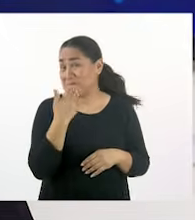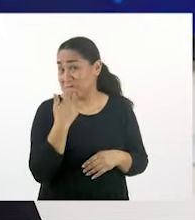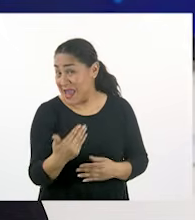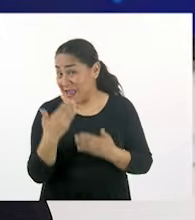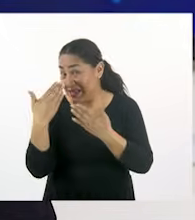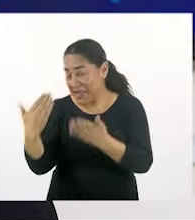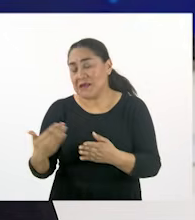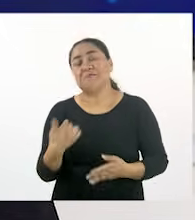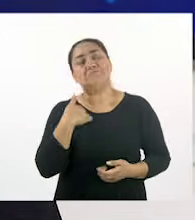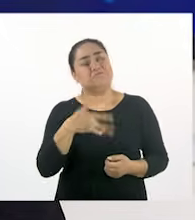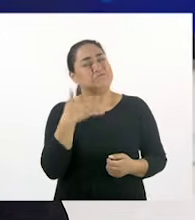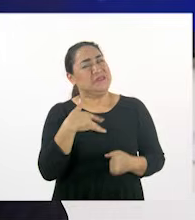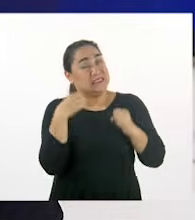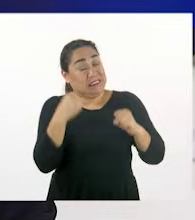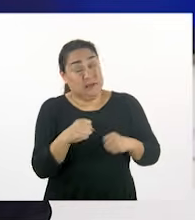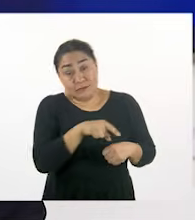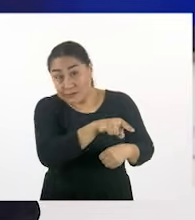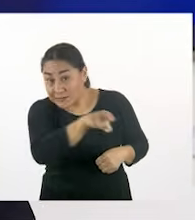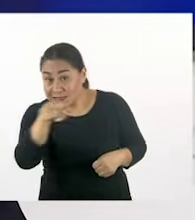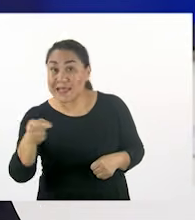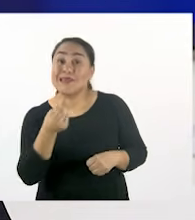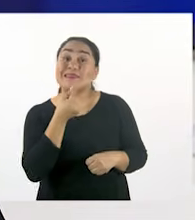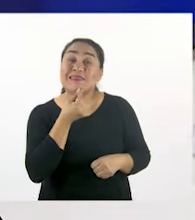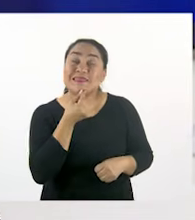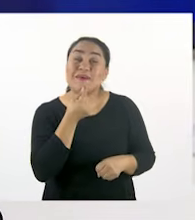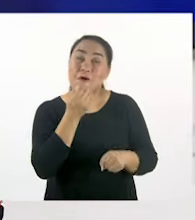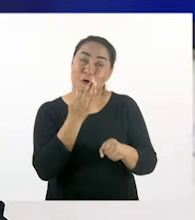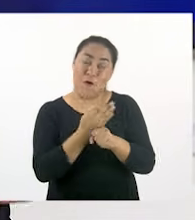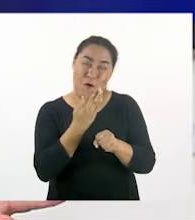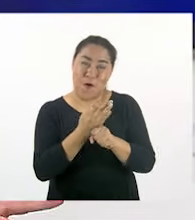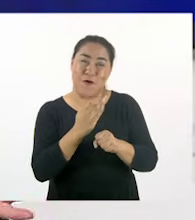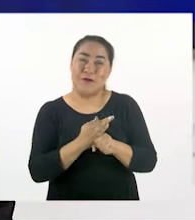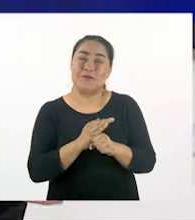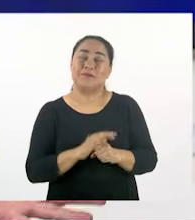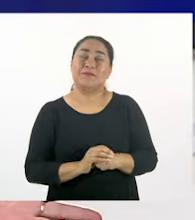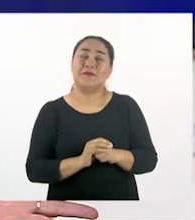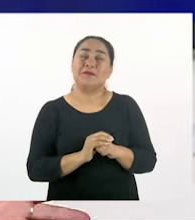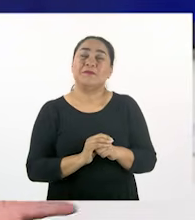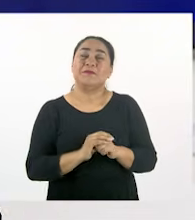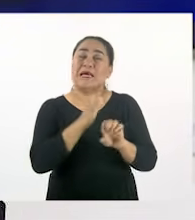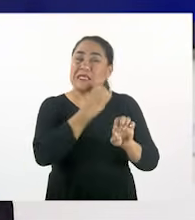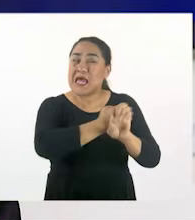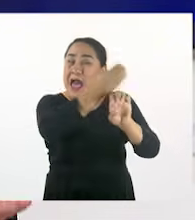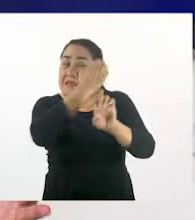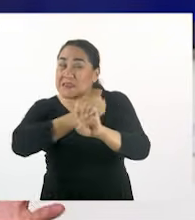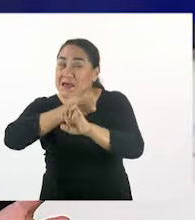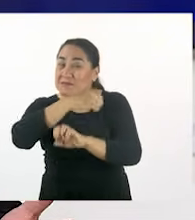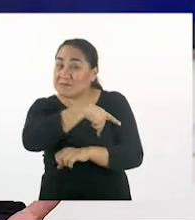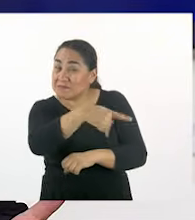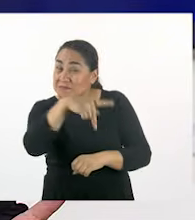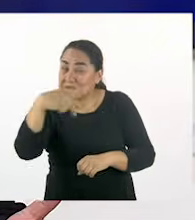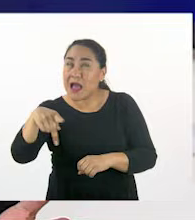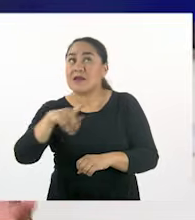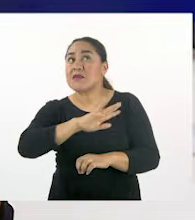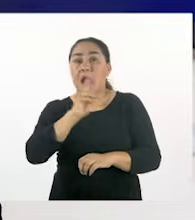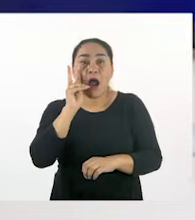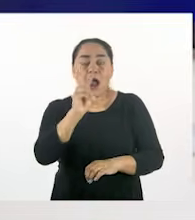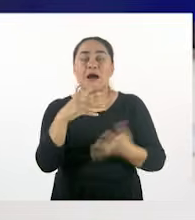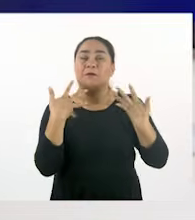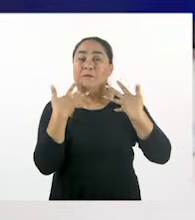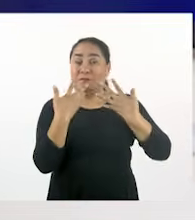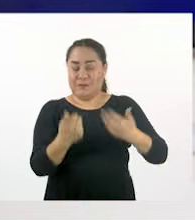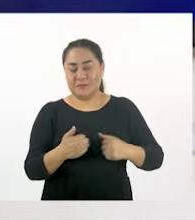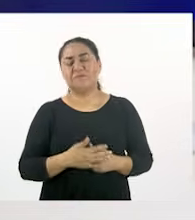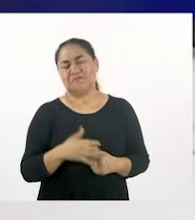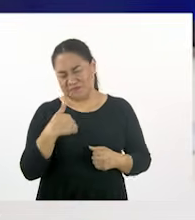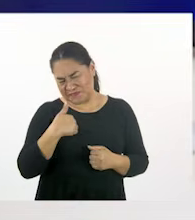Aníbal. Y yo estoy segura que los niños y niños de todas las entidades federativas supieron esto. ¿Sí?